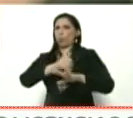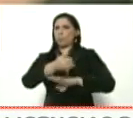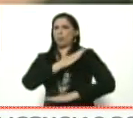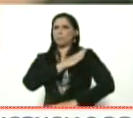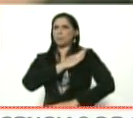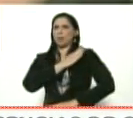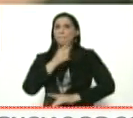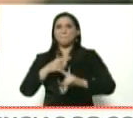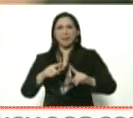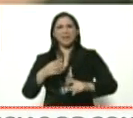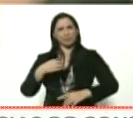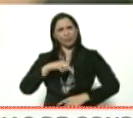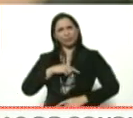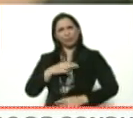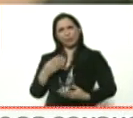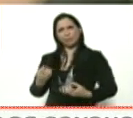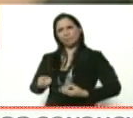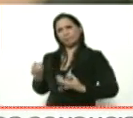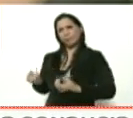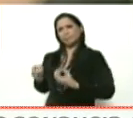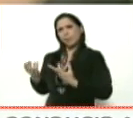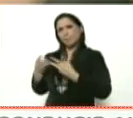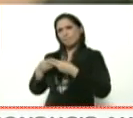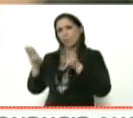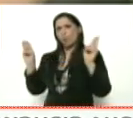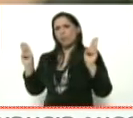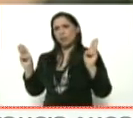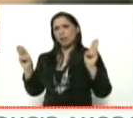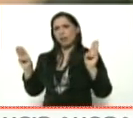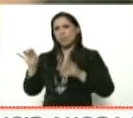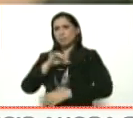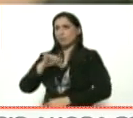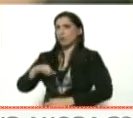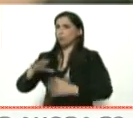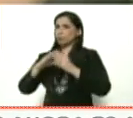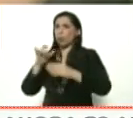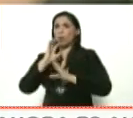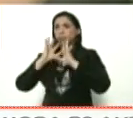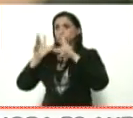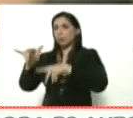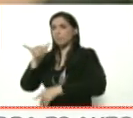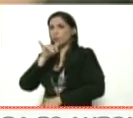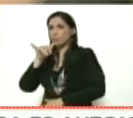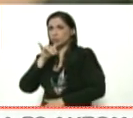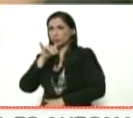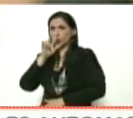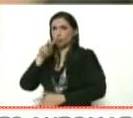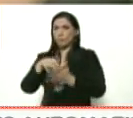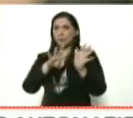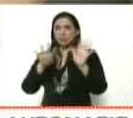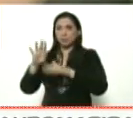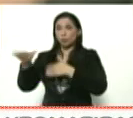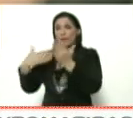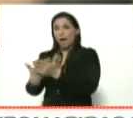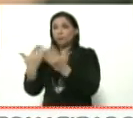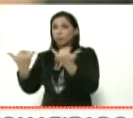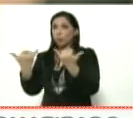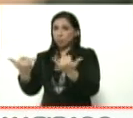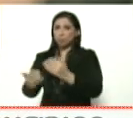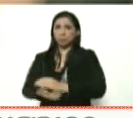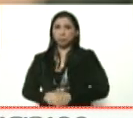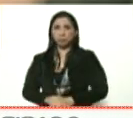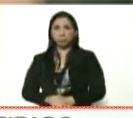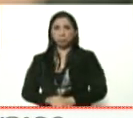nosotros le hemos aportado públicamente y en privado toda esta información desde el 2019 hasta este